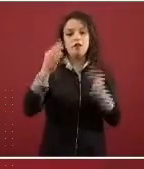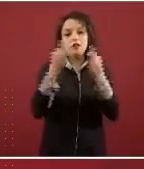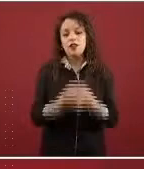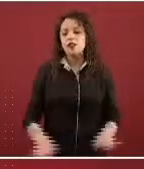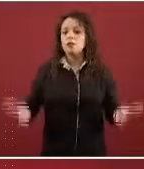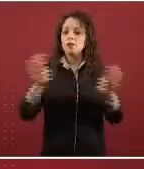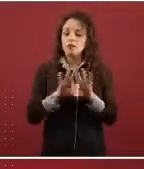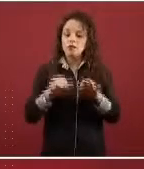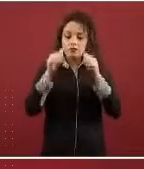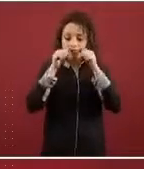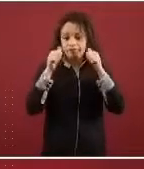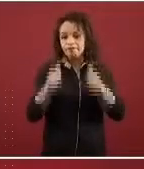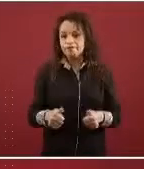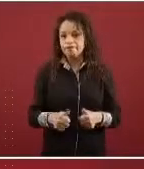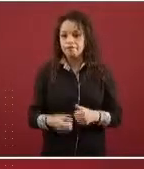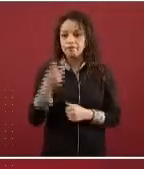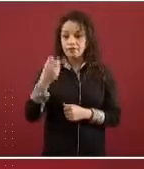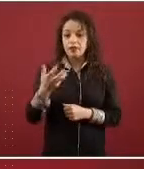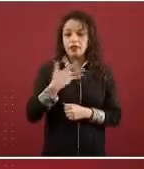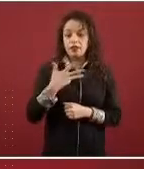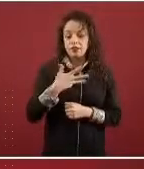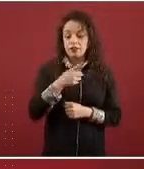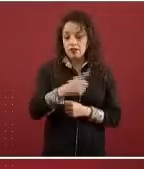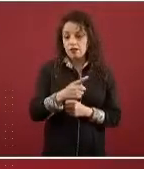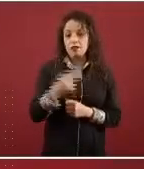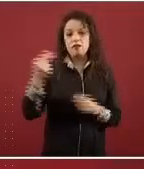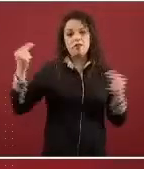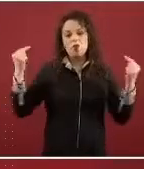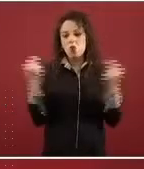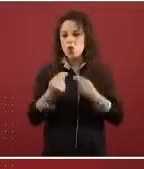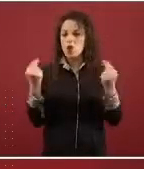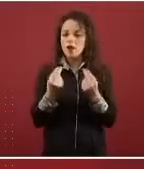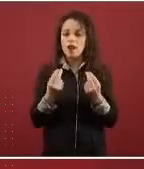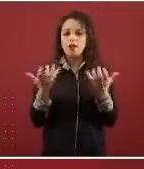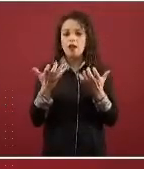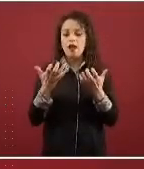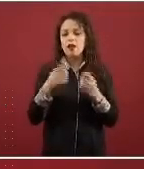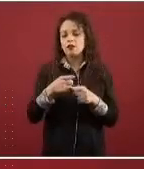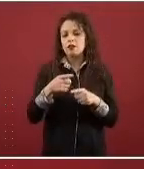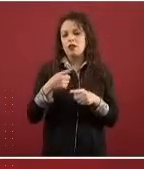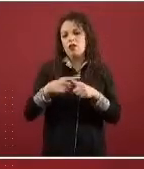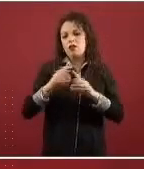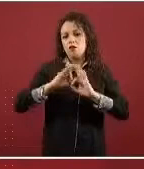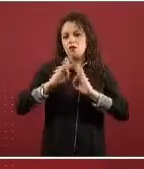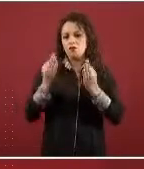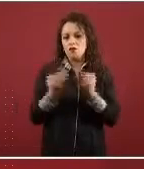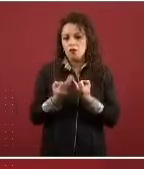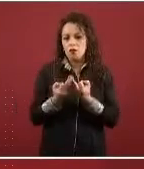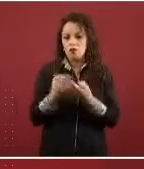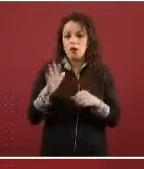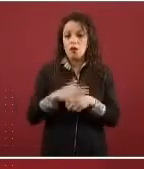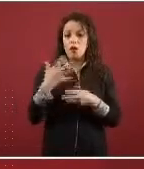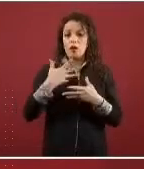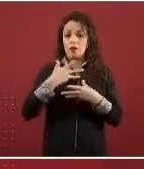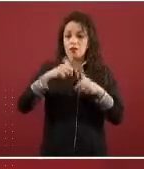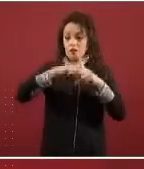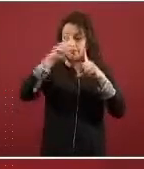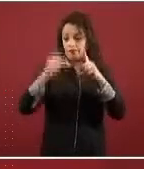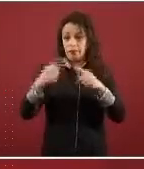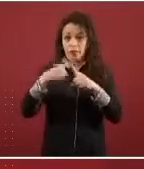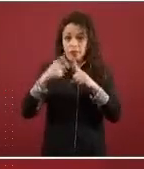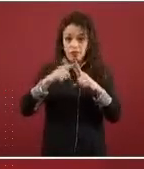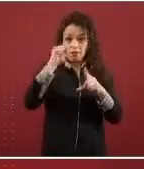el decreto por el que se declaran acciones extraordinarias en las regiones afectadas de todo el territorio